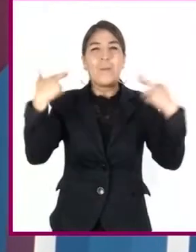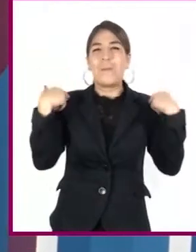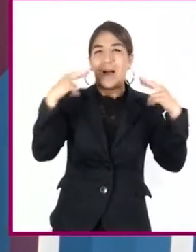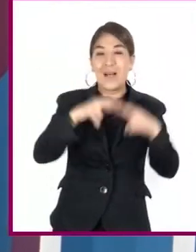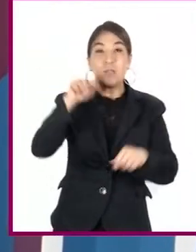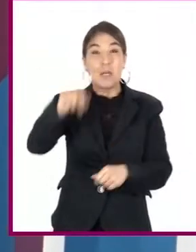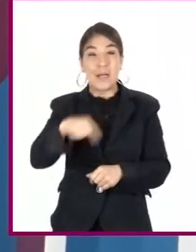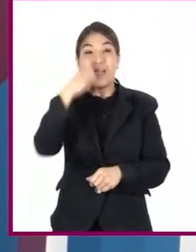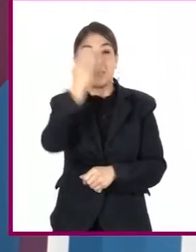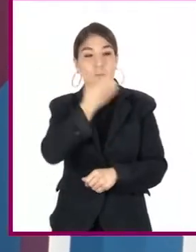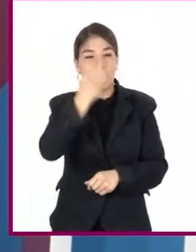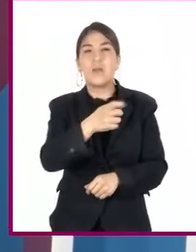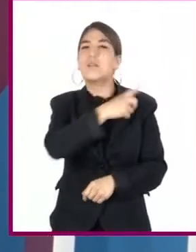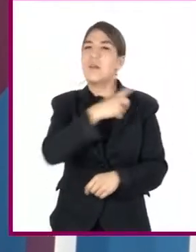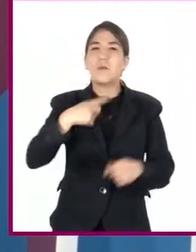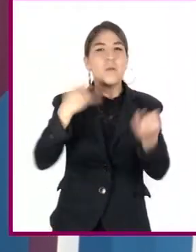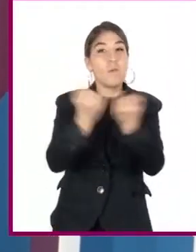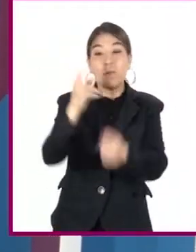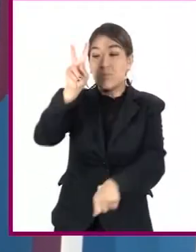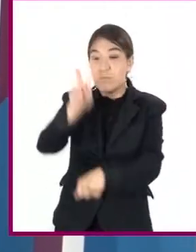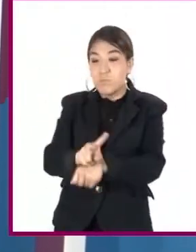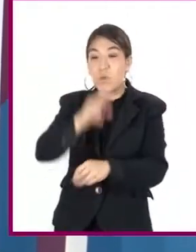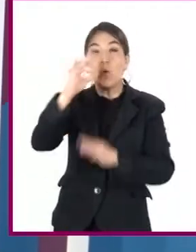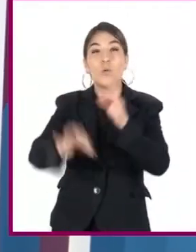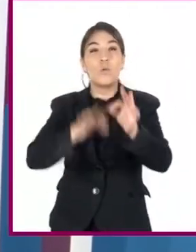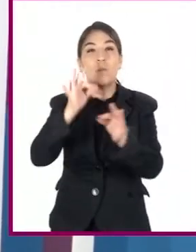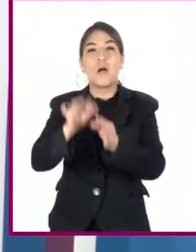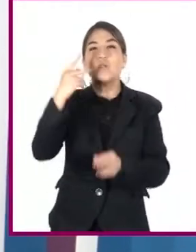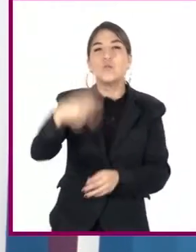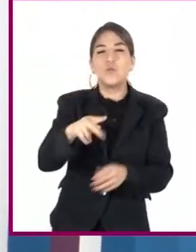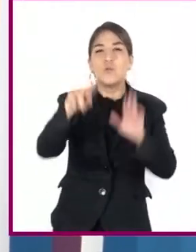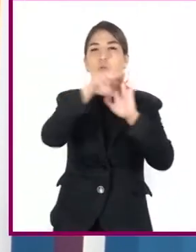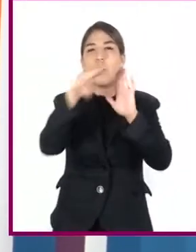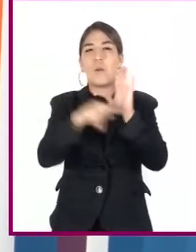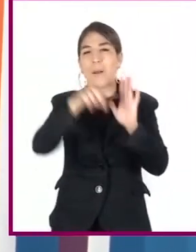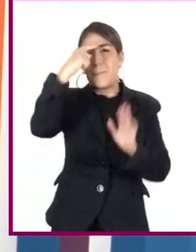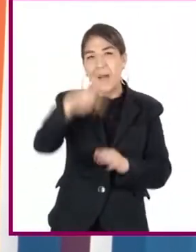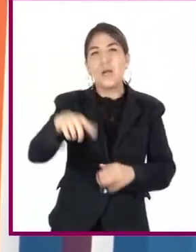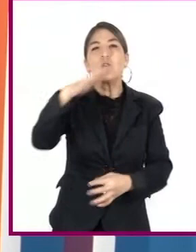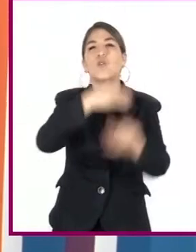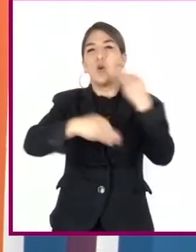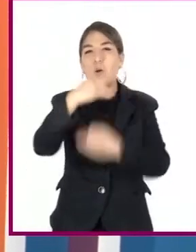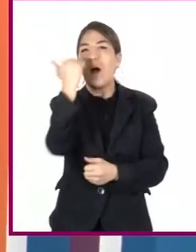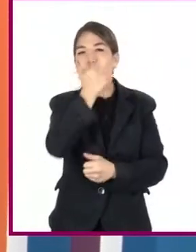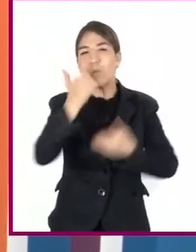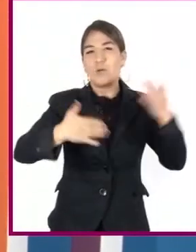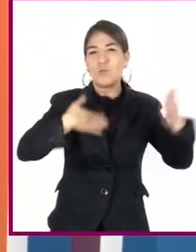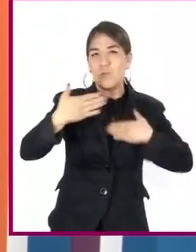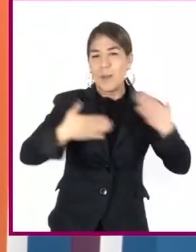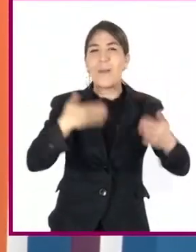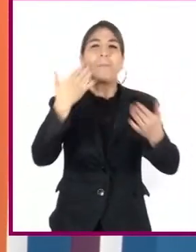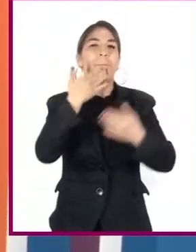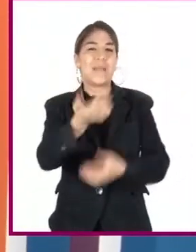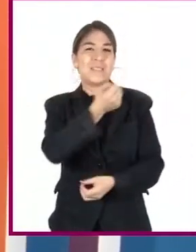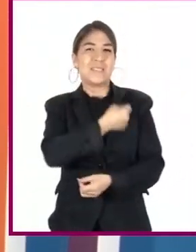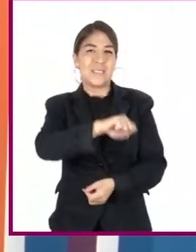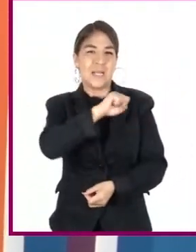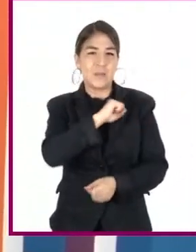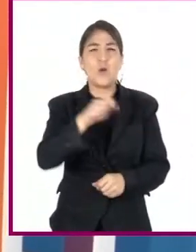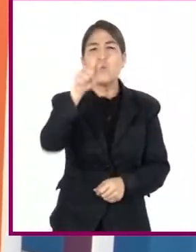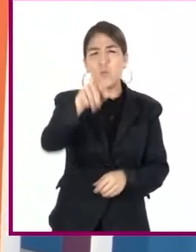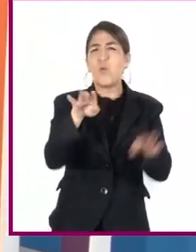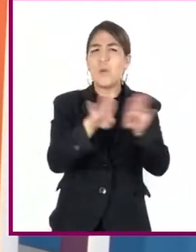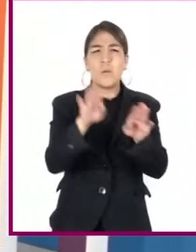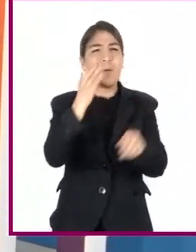respetar y cumplir las normas que garanticen una sana convivencia. Para comprender un poco más, les